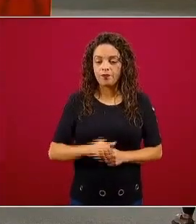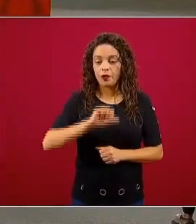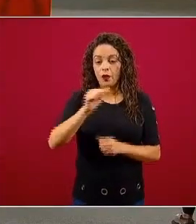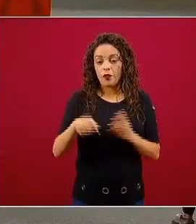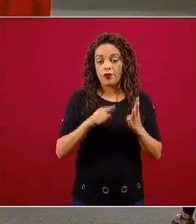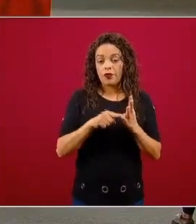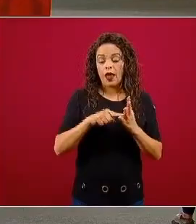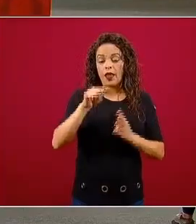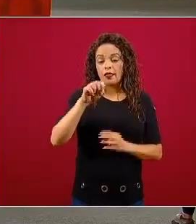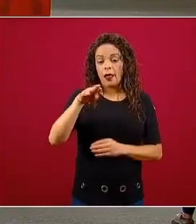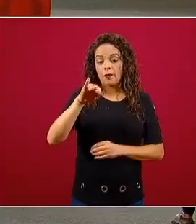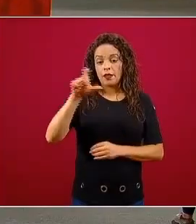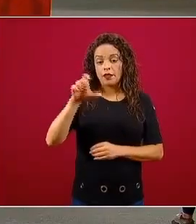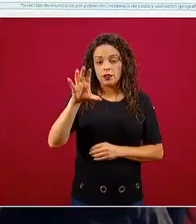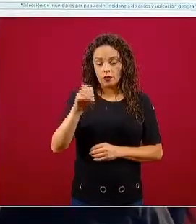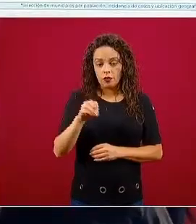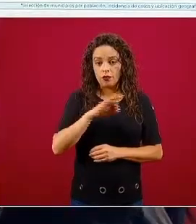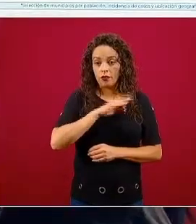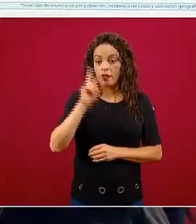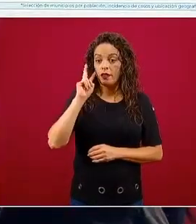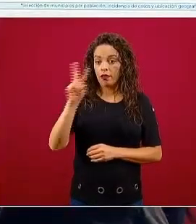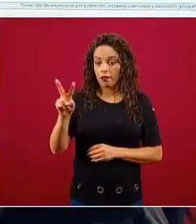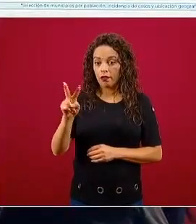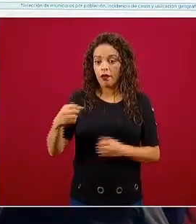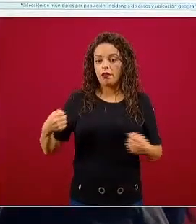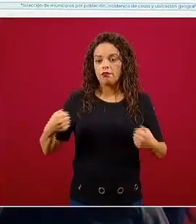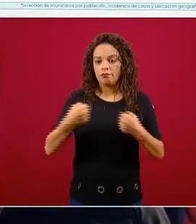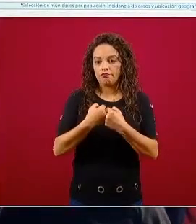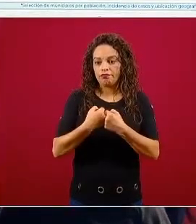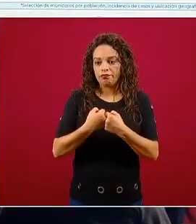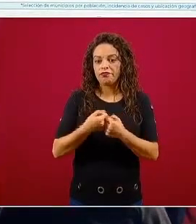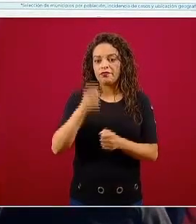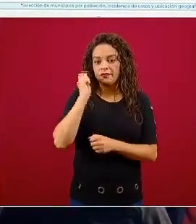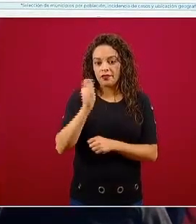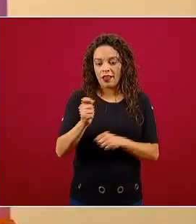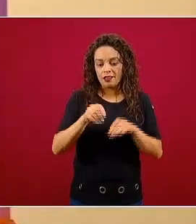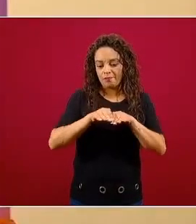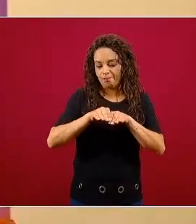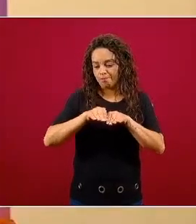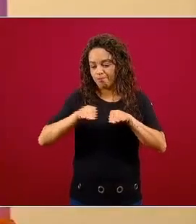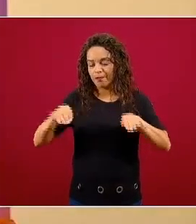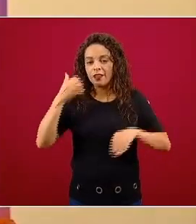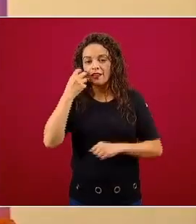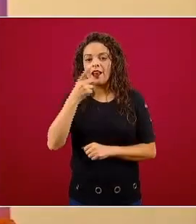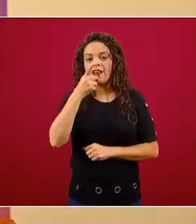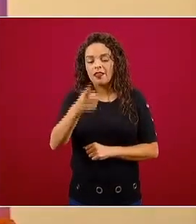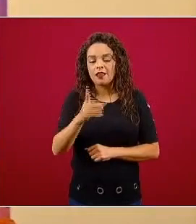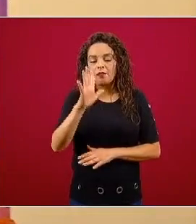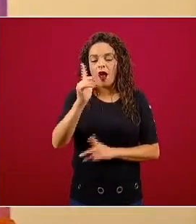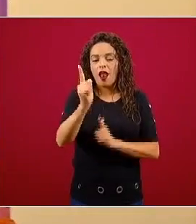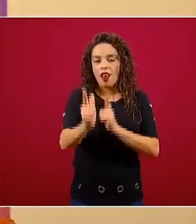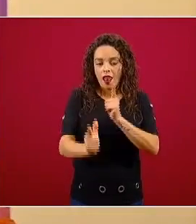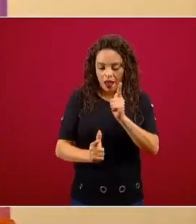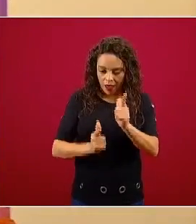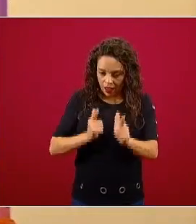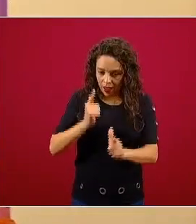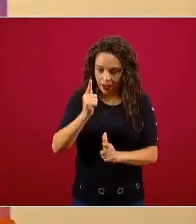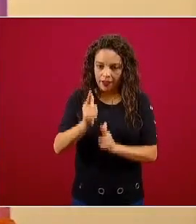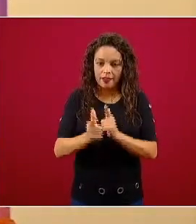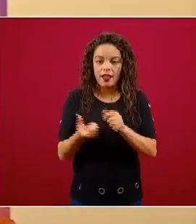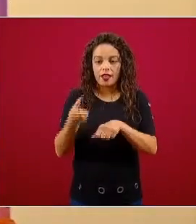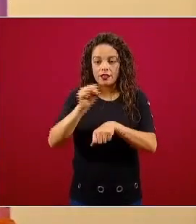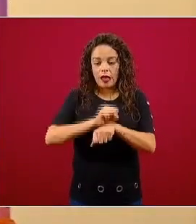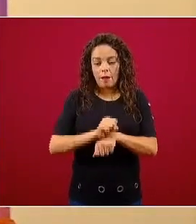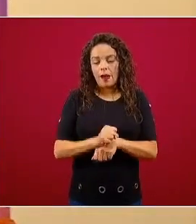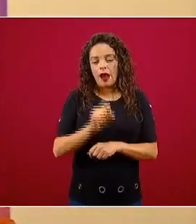transmisión bastante diagonal, de hecho muy pegado a lo horizontal, es decir, lenta, una transmisión lenta que se da hasta la 24-25